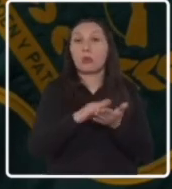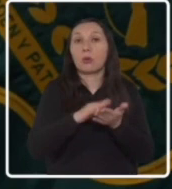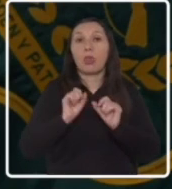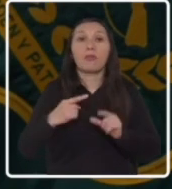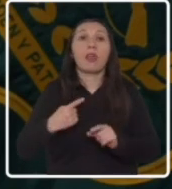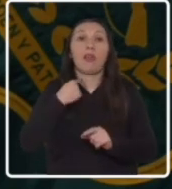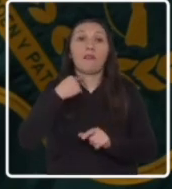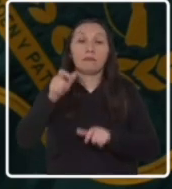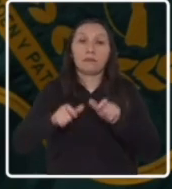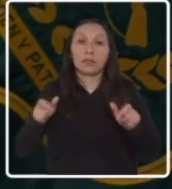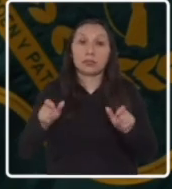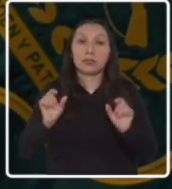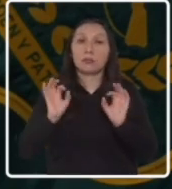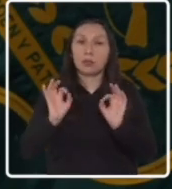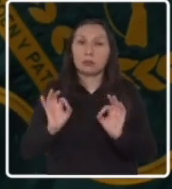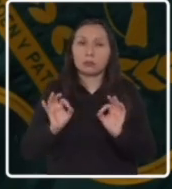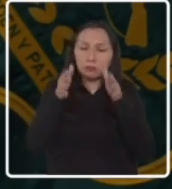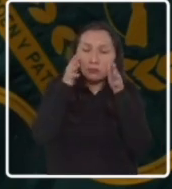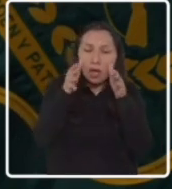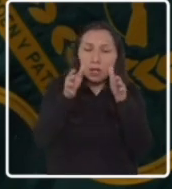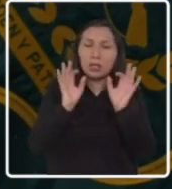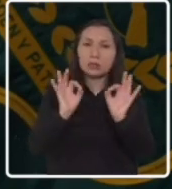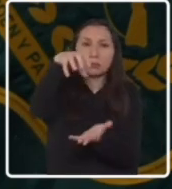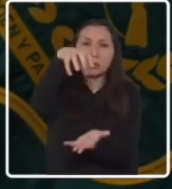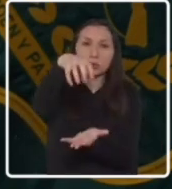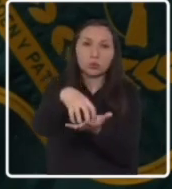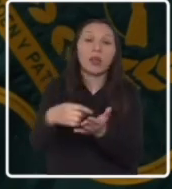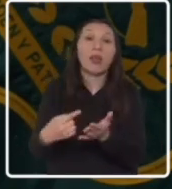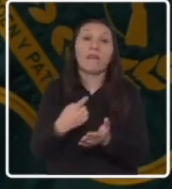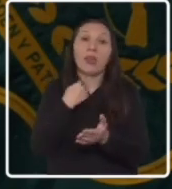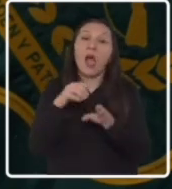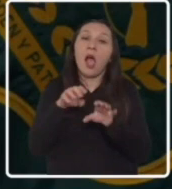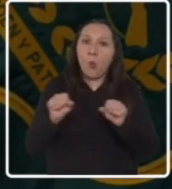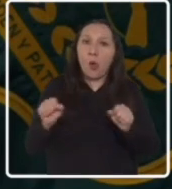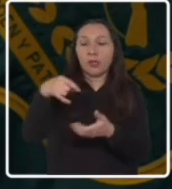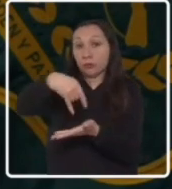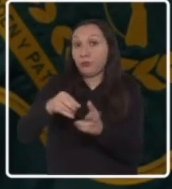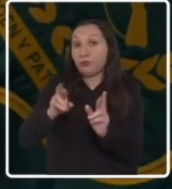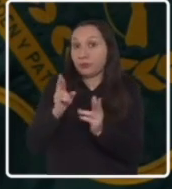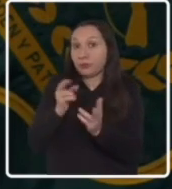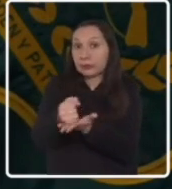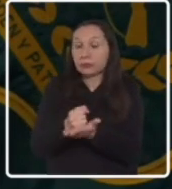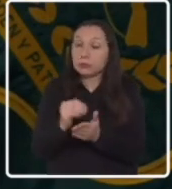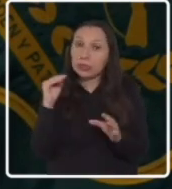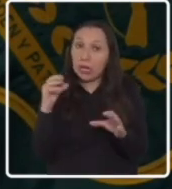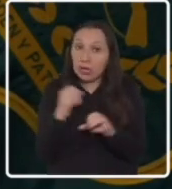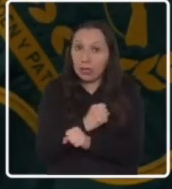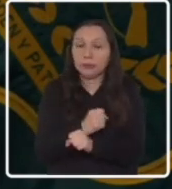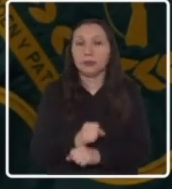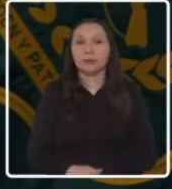Defensoría de las Víctimas, para poner un centro de atención específico en las víctimas, en acuerdo con el Congreso. Espero que se tramite